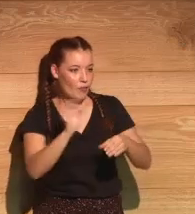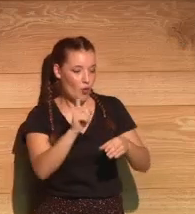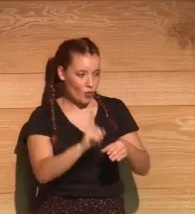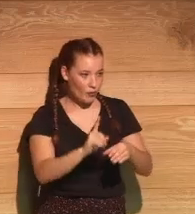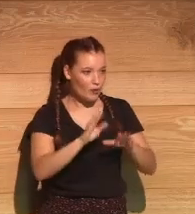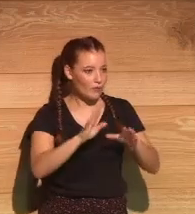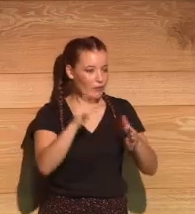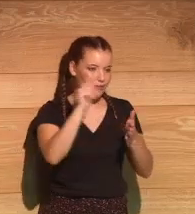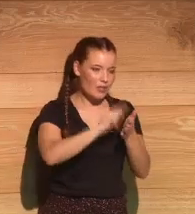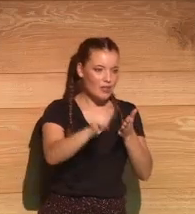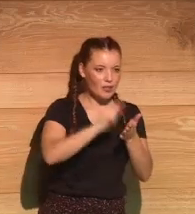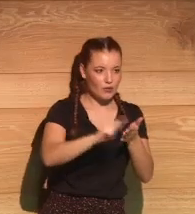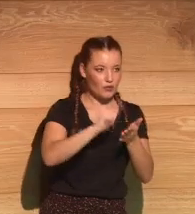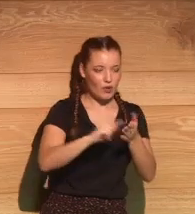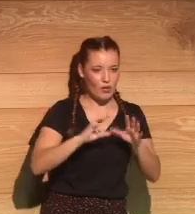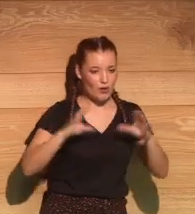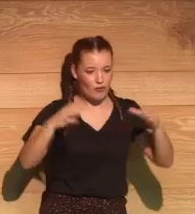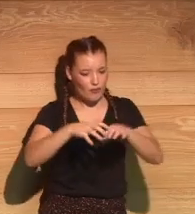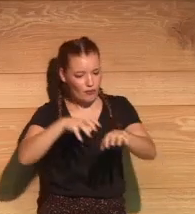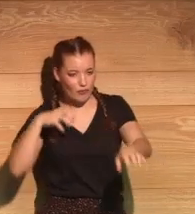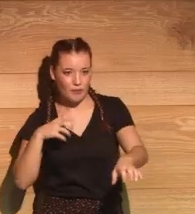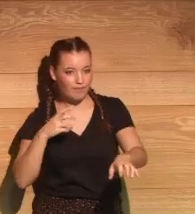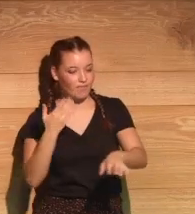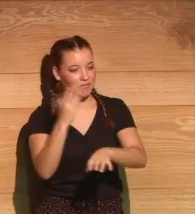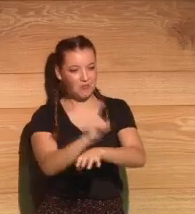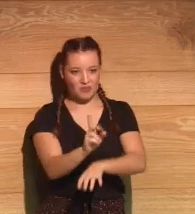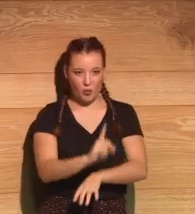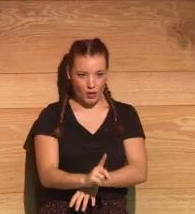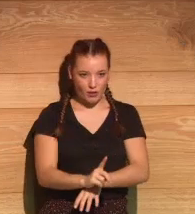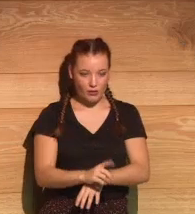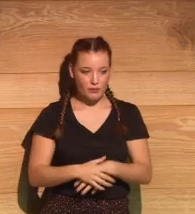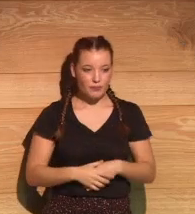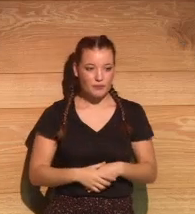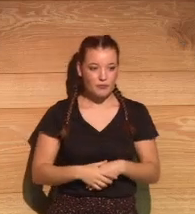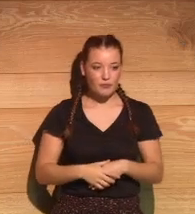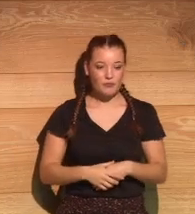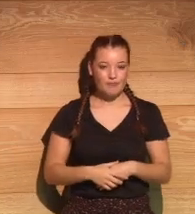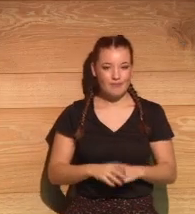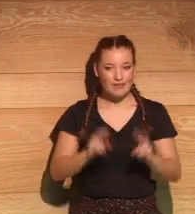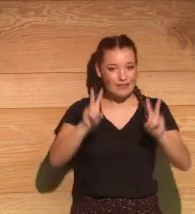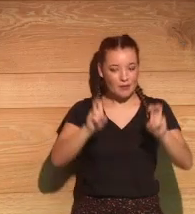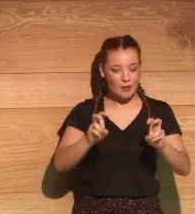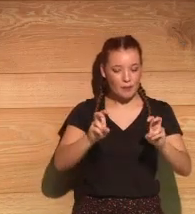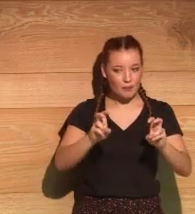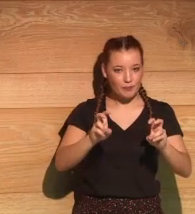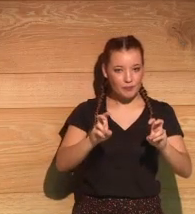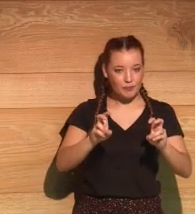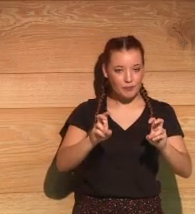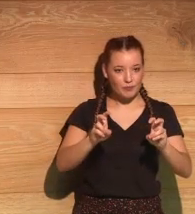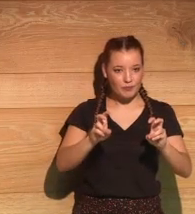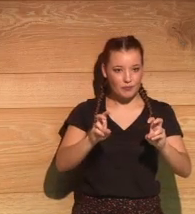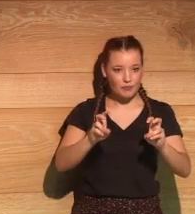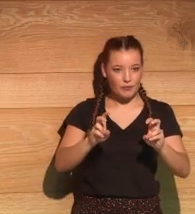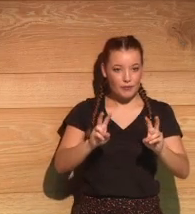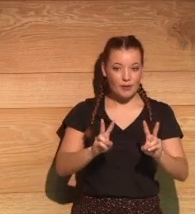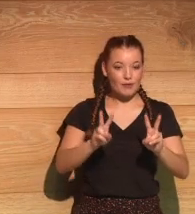para nada al grueso de la población nacida en esa época. En cuanto a si